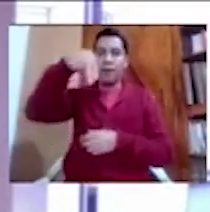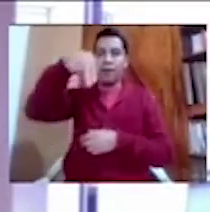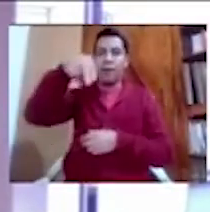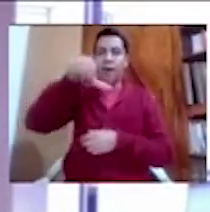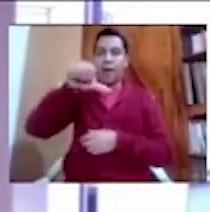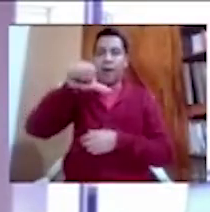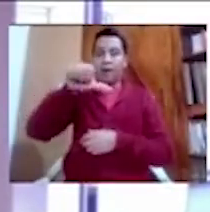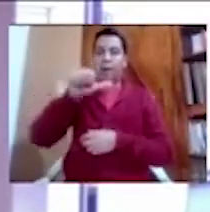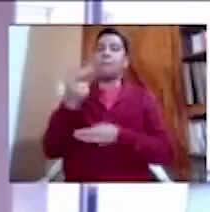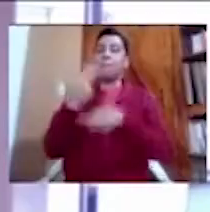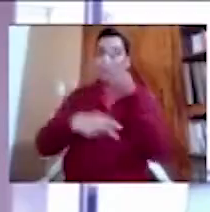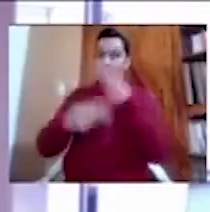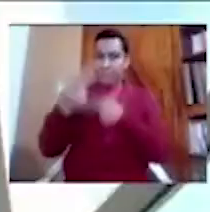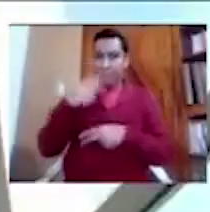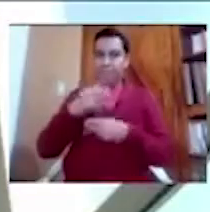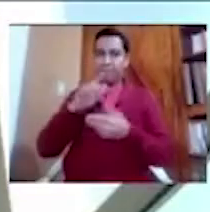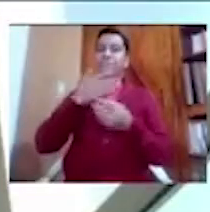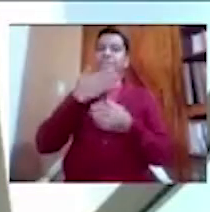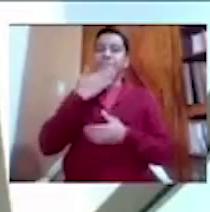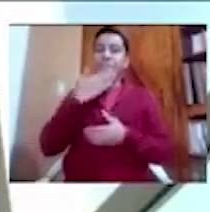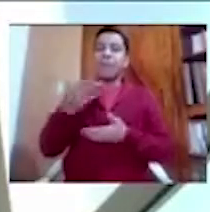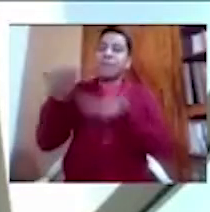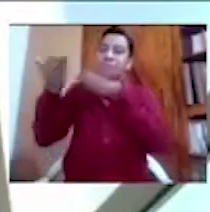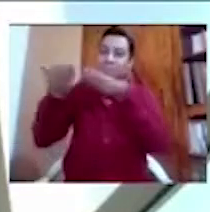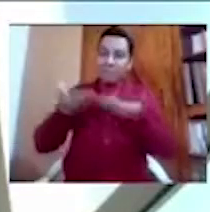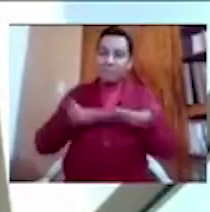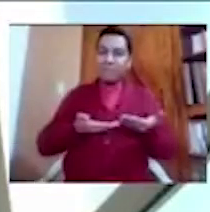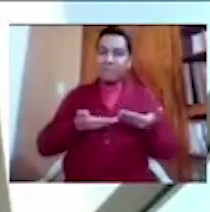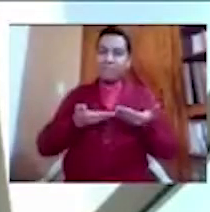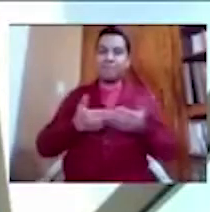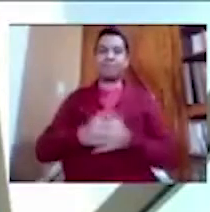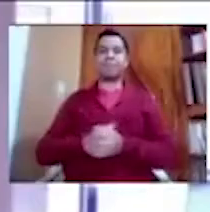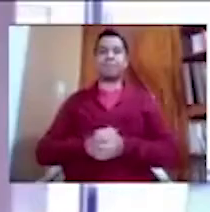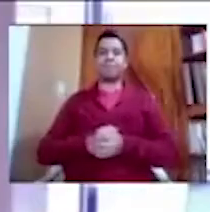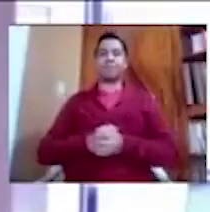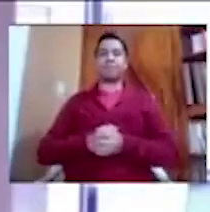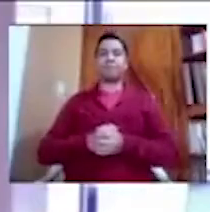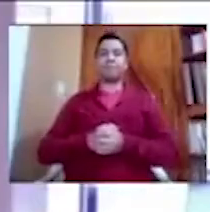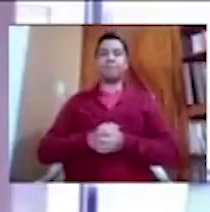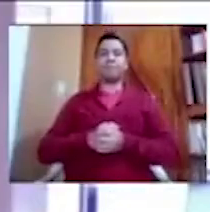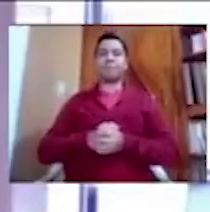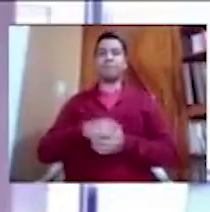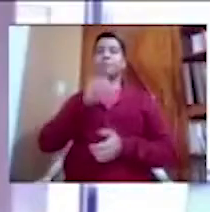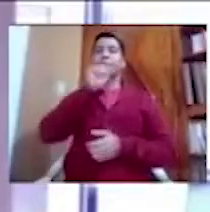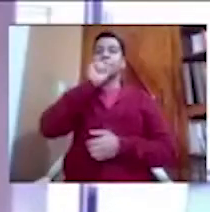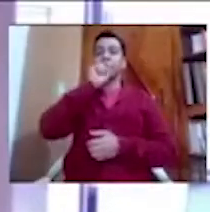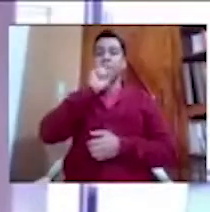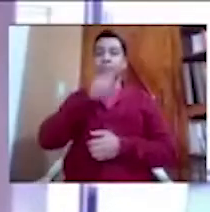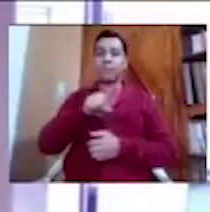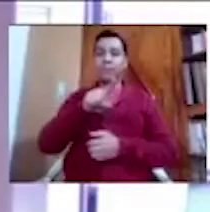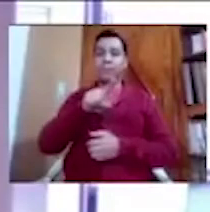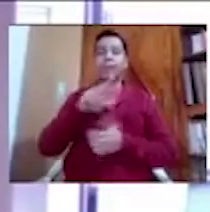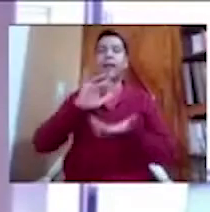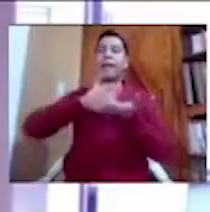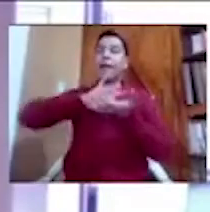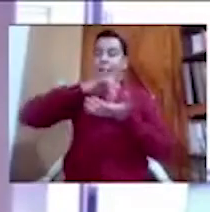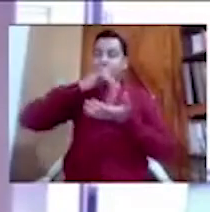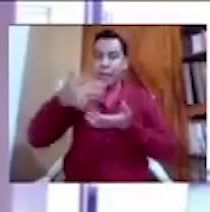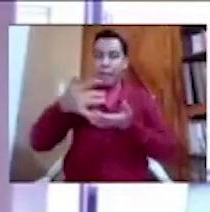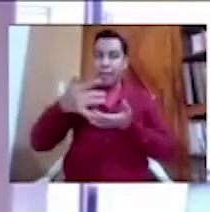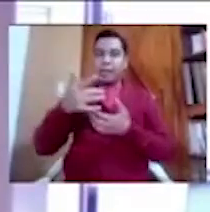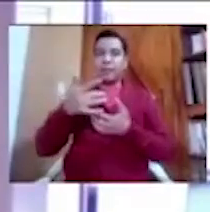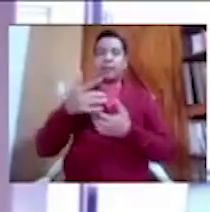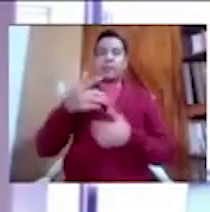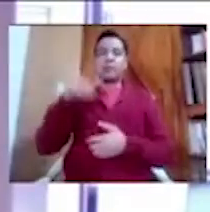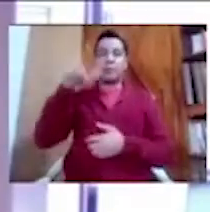Bienvenida. Muchas gracias. También quiero hacer público mi agradecimiento a la maestra Lilia Rivero Weber por